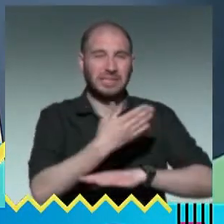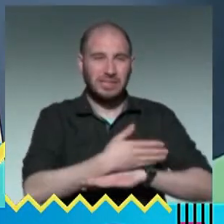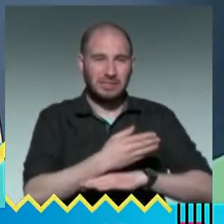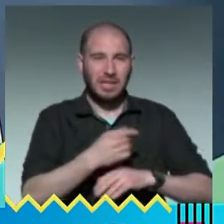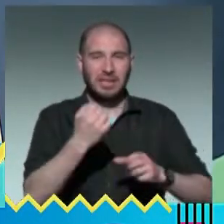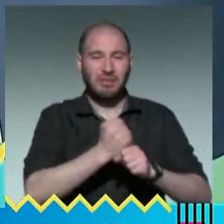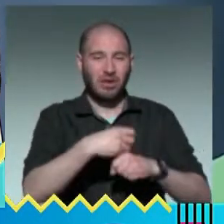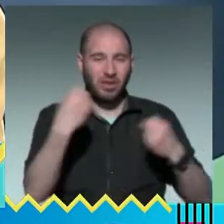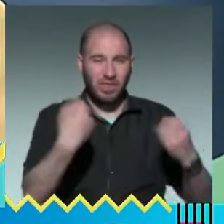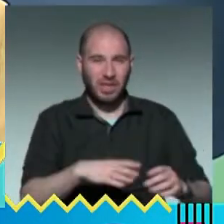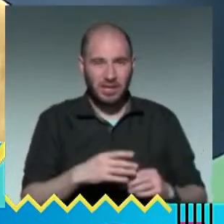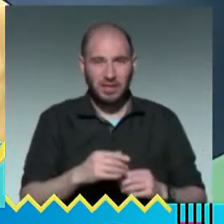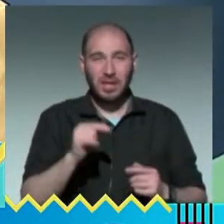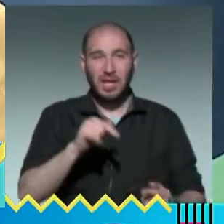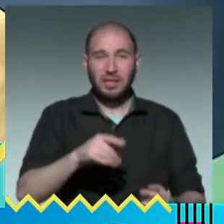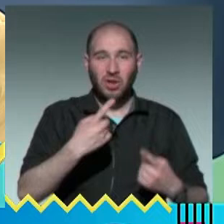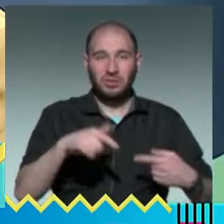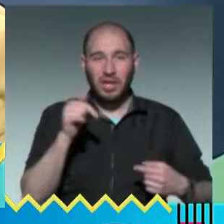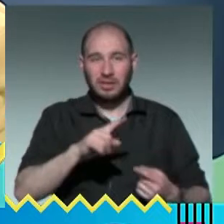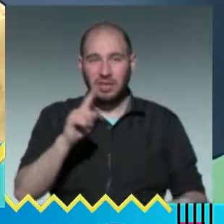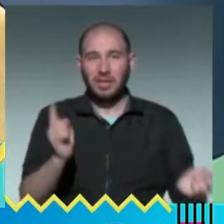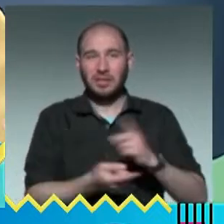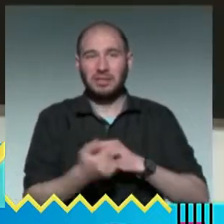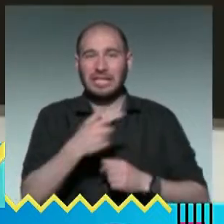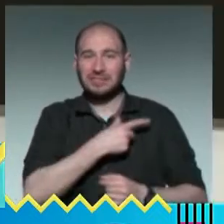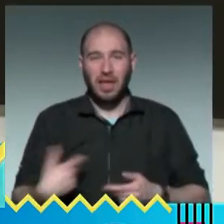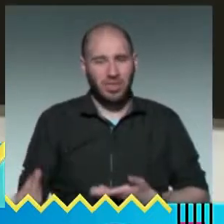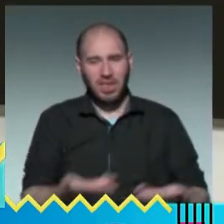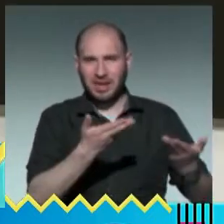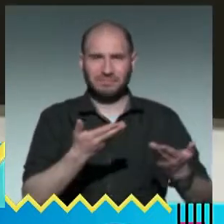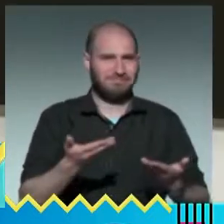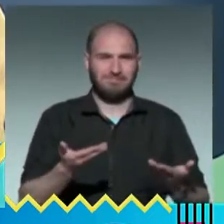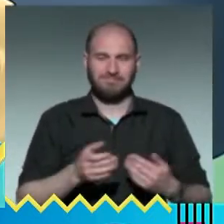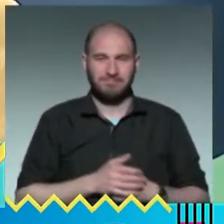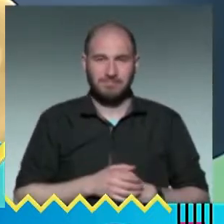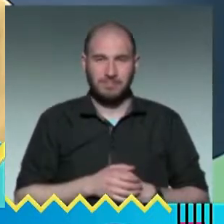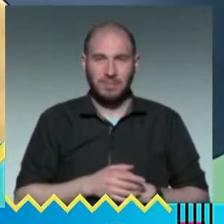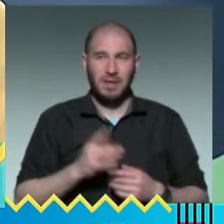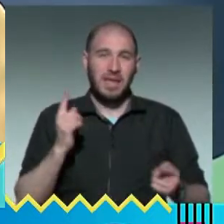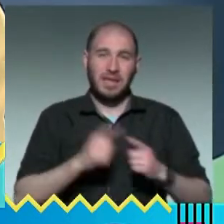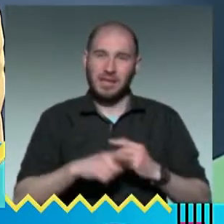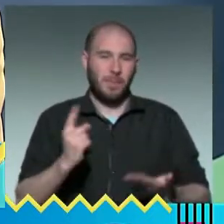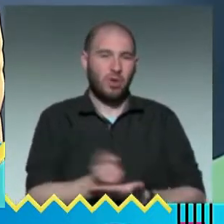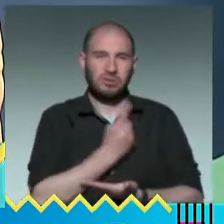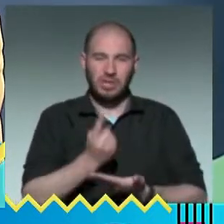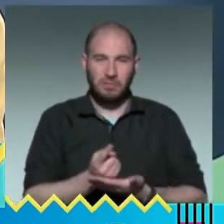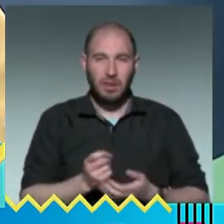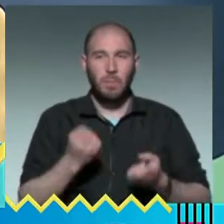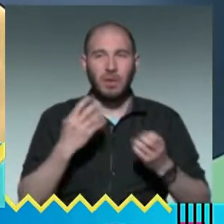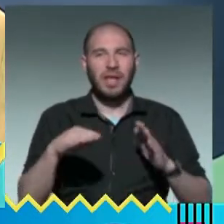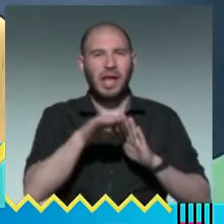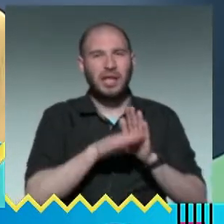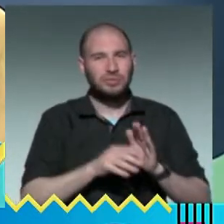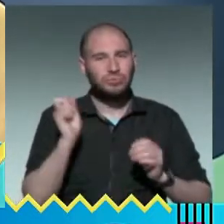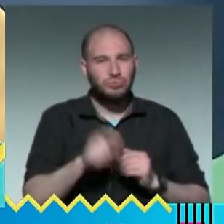abandona la actividad, esa actividad la vaya a prestar el Estado. Es directamente imposible por la